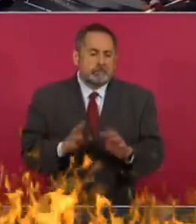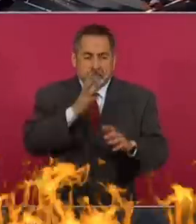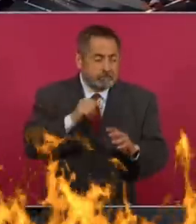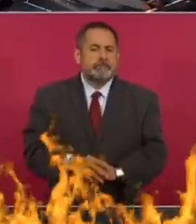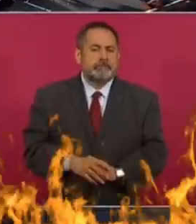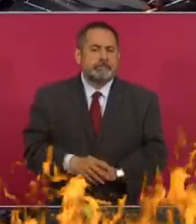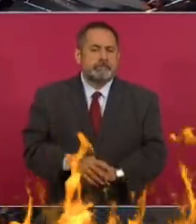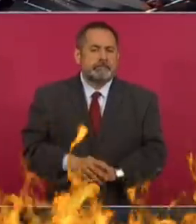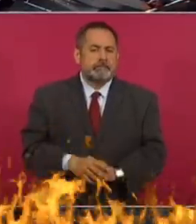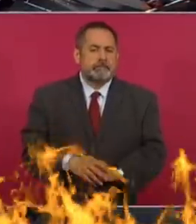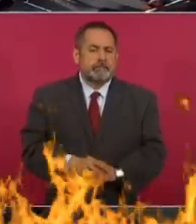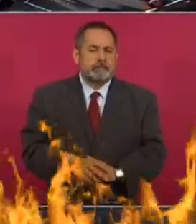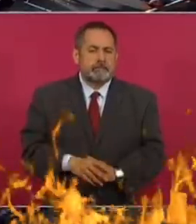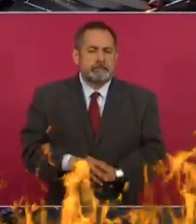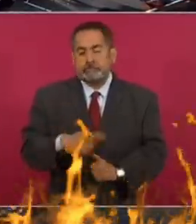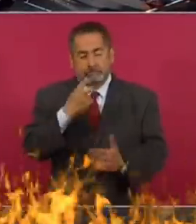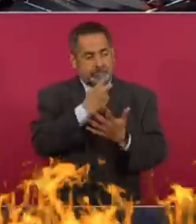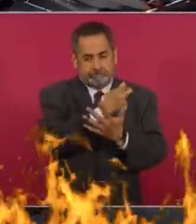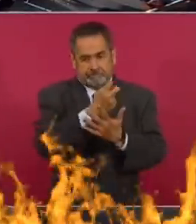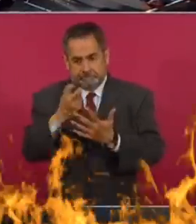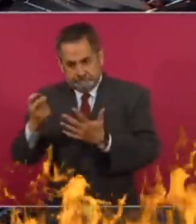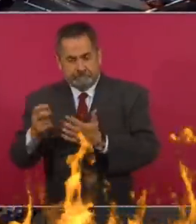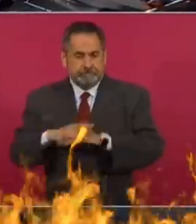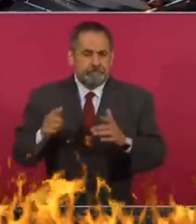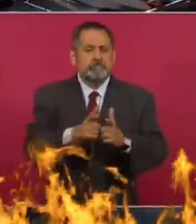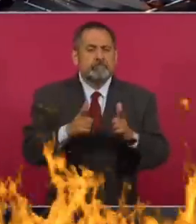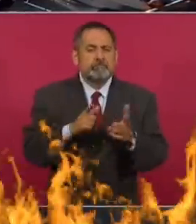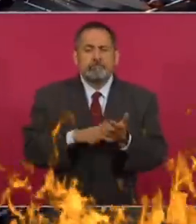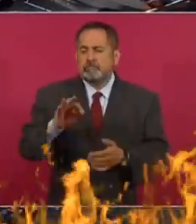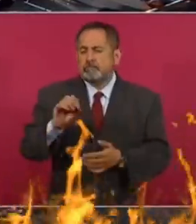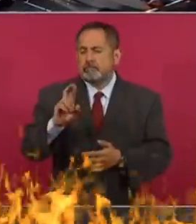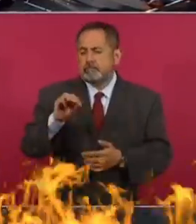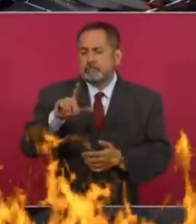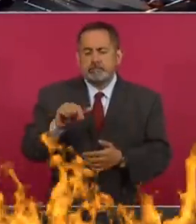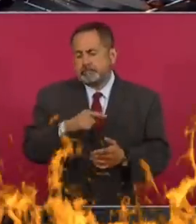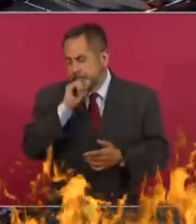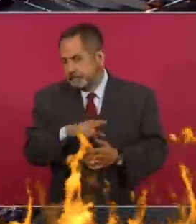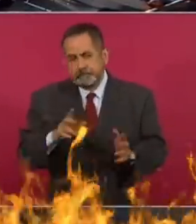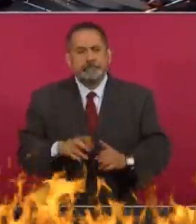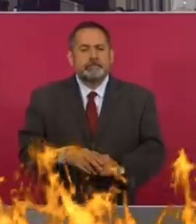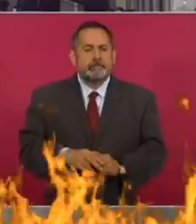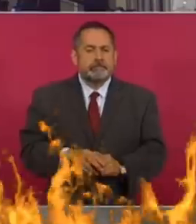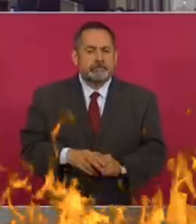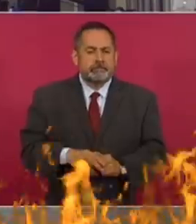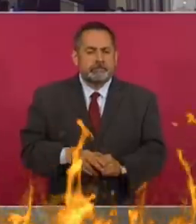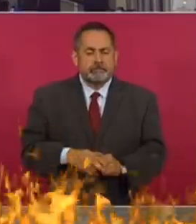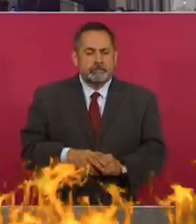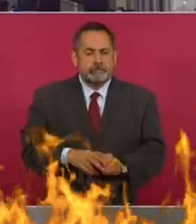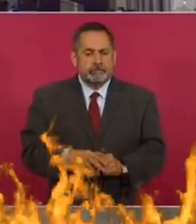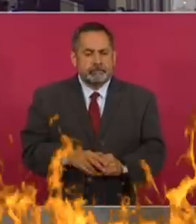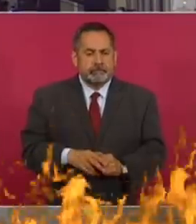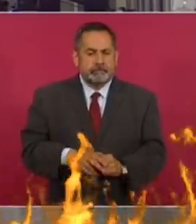no se pudo. Bueno, después de este repaso, Grupo Fórmula, también